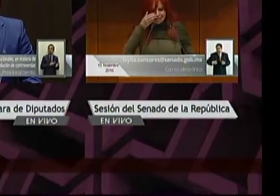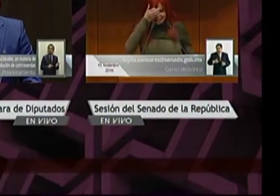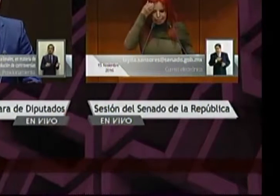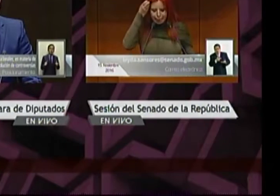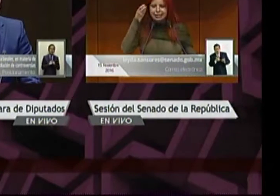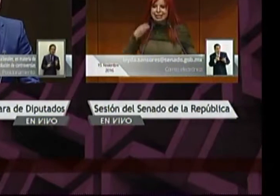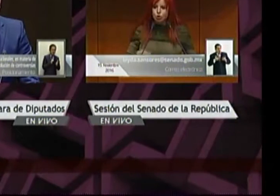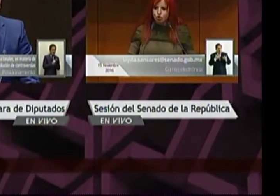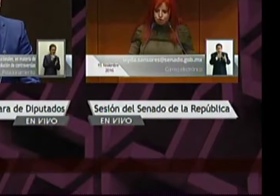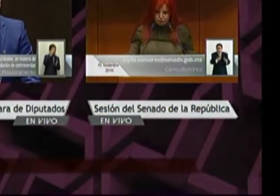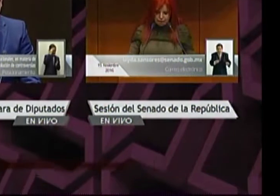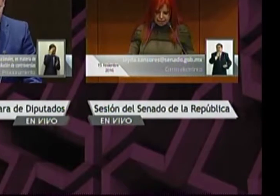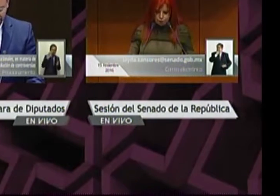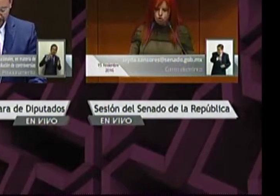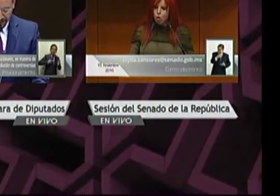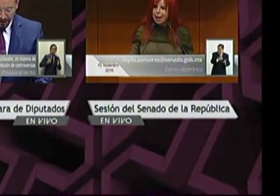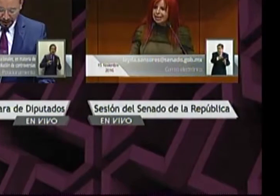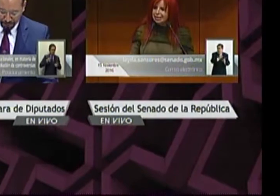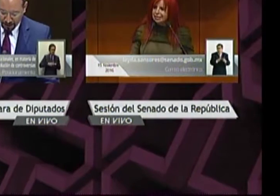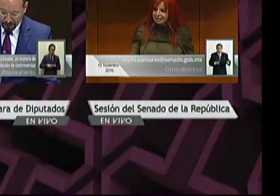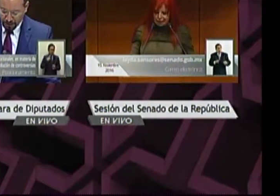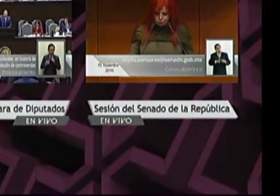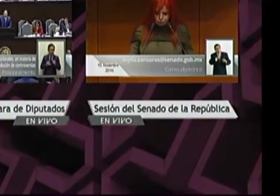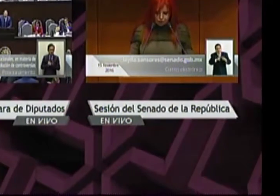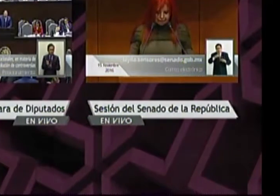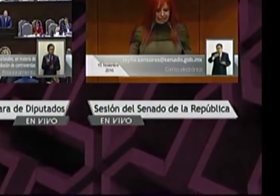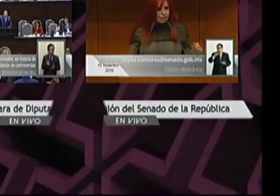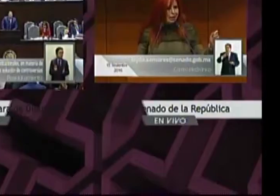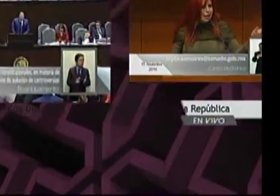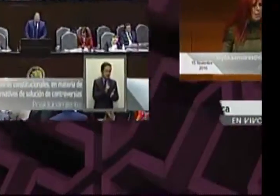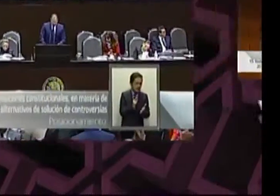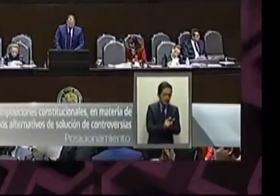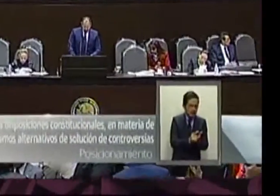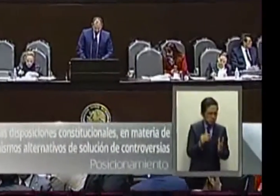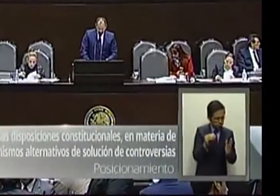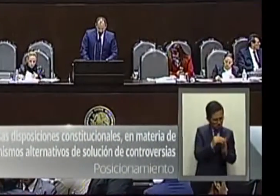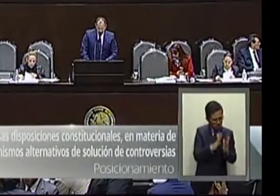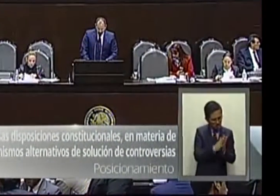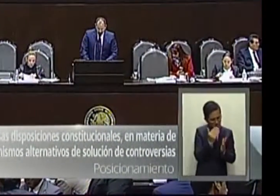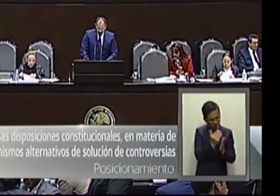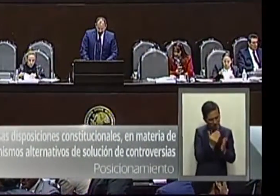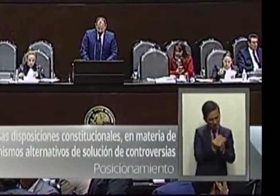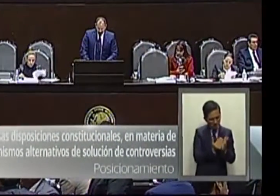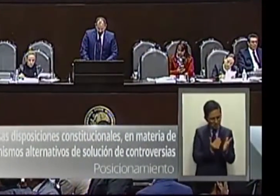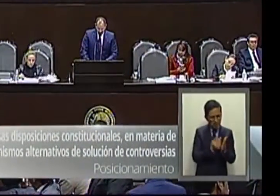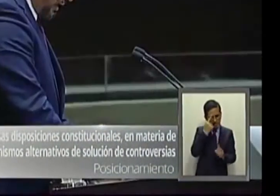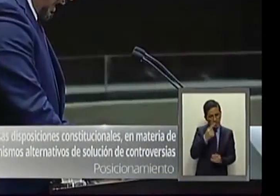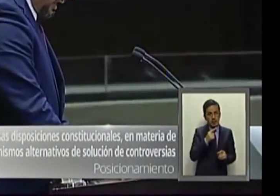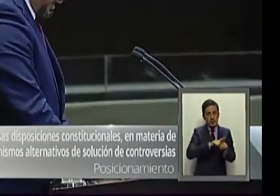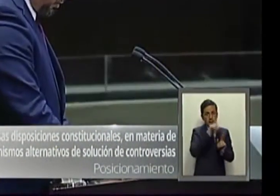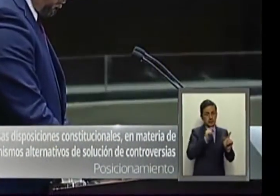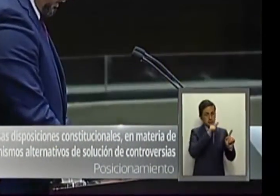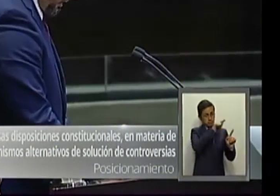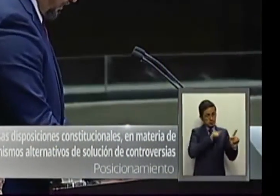leyes generales, que son materia del presente dictamen, que proveen una serie de criterios y principios mínimos que obliguen a las entidades